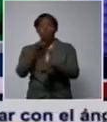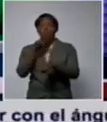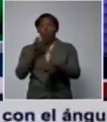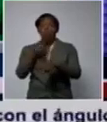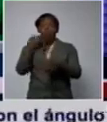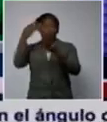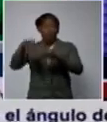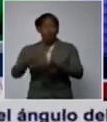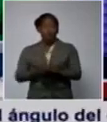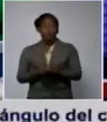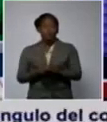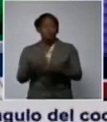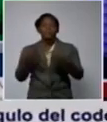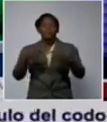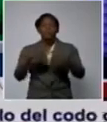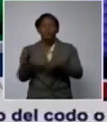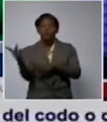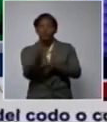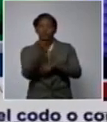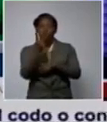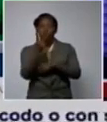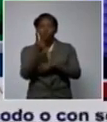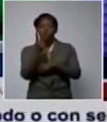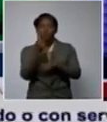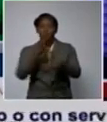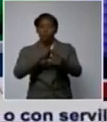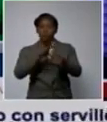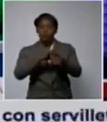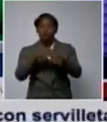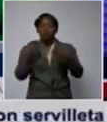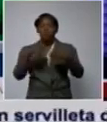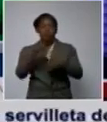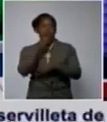tanto, en resumen, después de haber dicho tantas cosas,